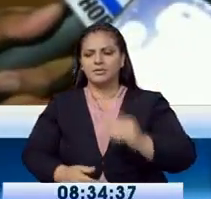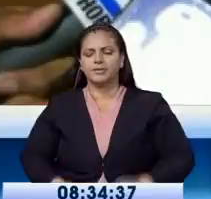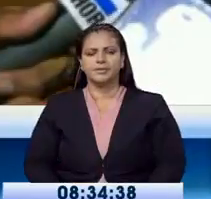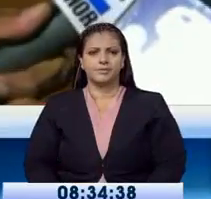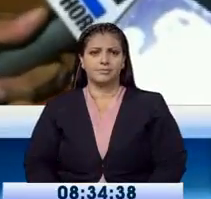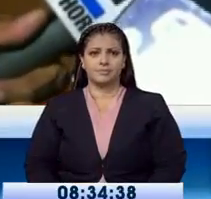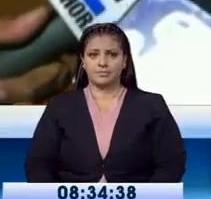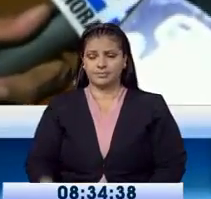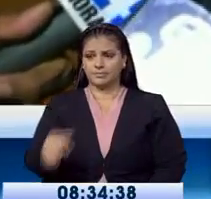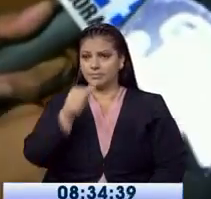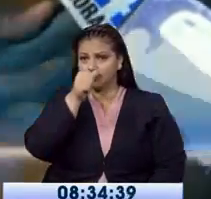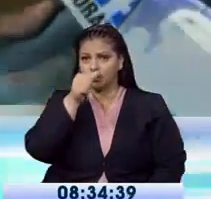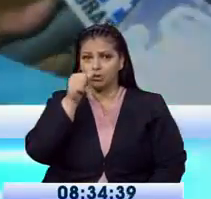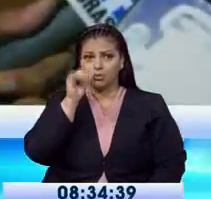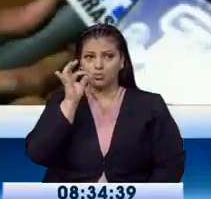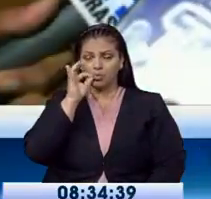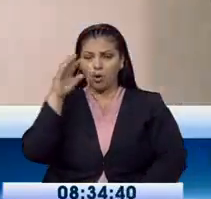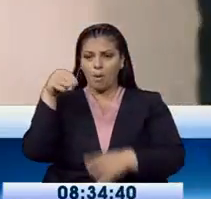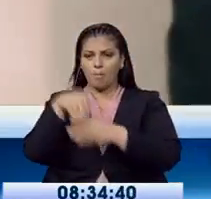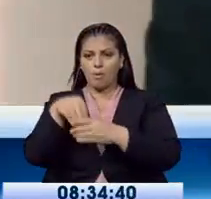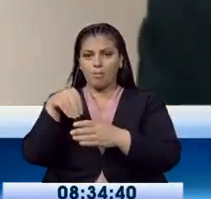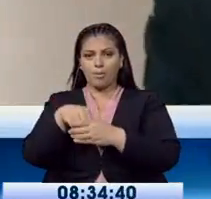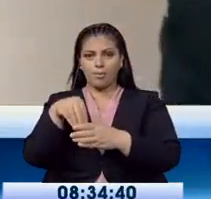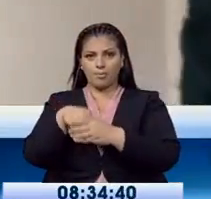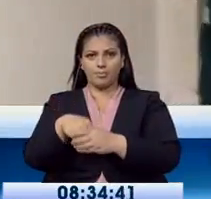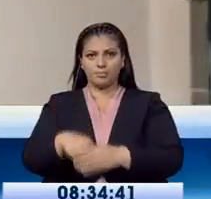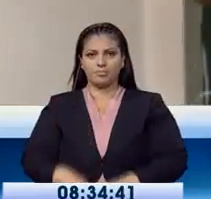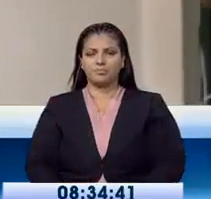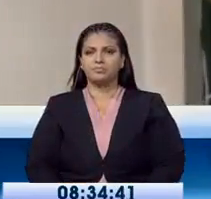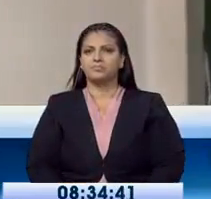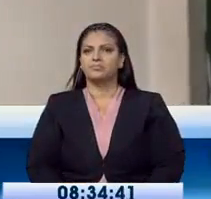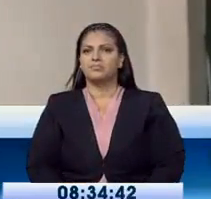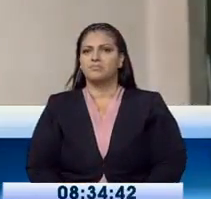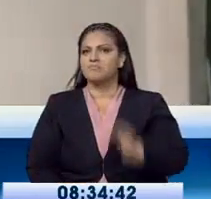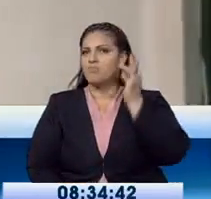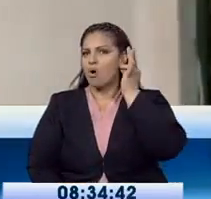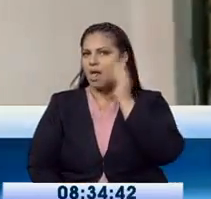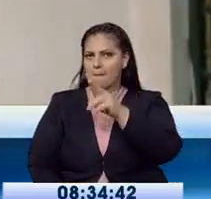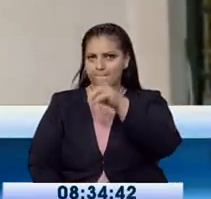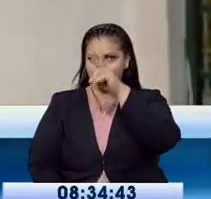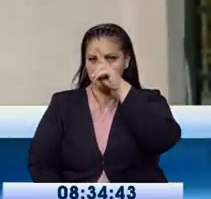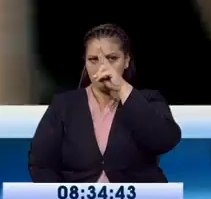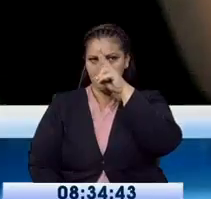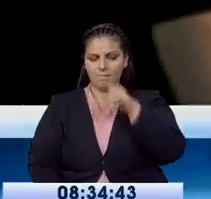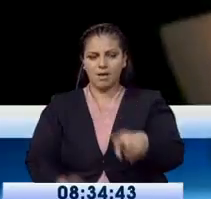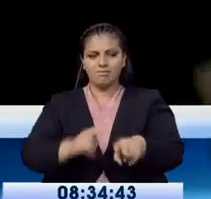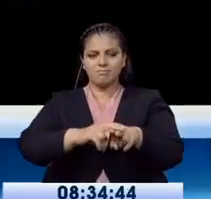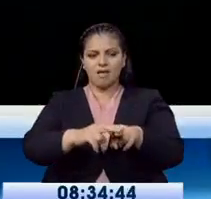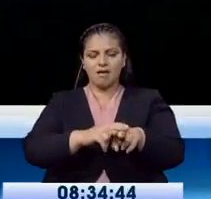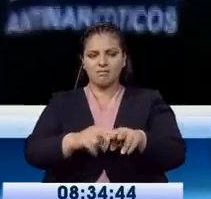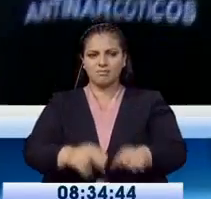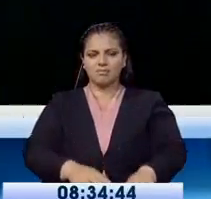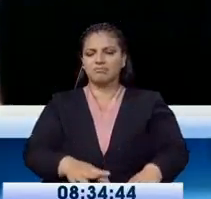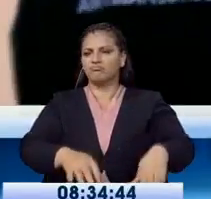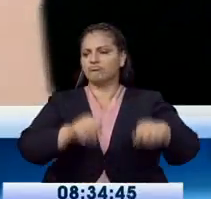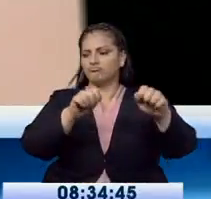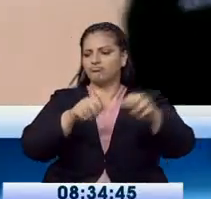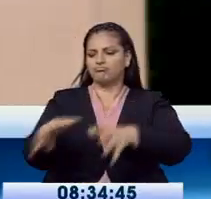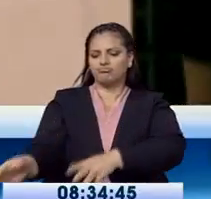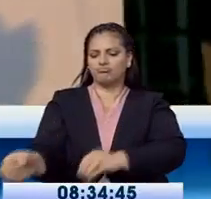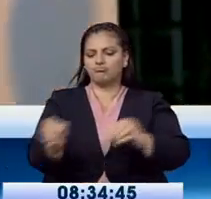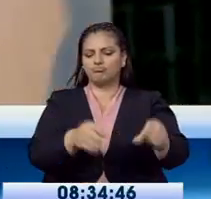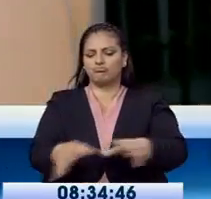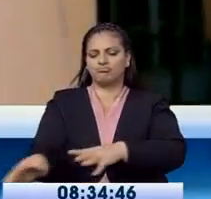están metidos en cada resma. Tras las pruebas preliminares, se estableció que se trataba de marihuana. Una mujer de